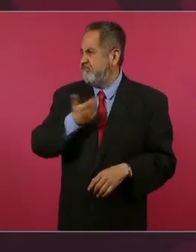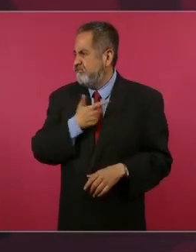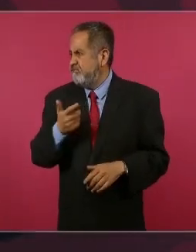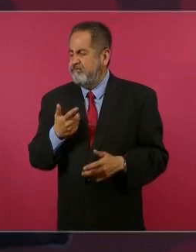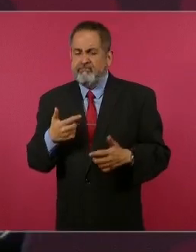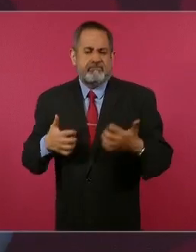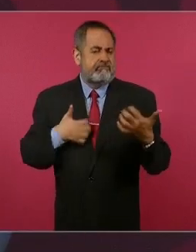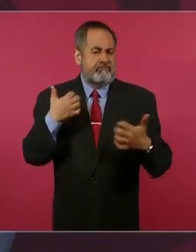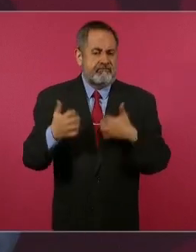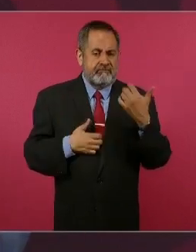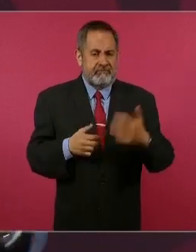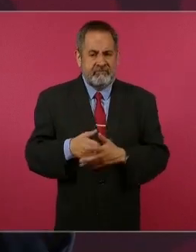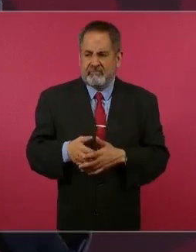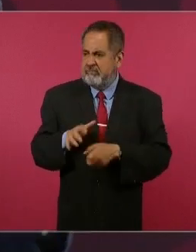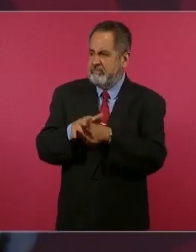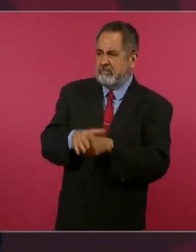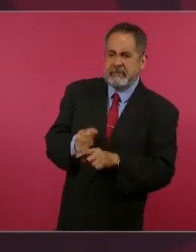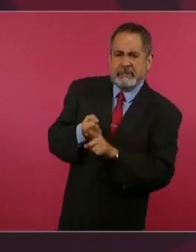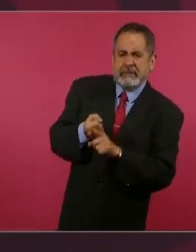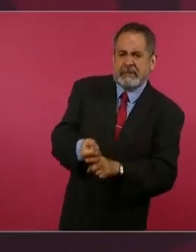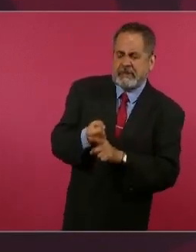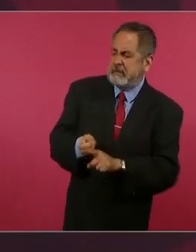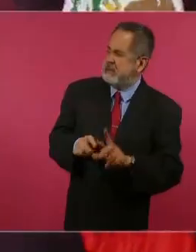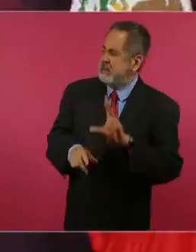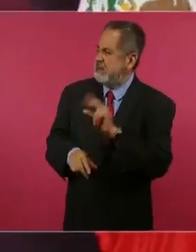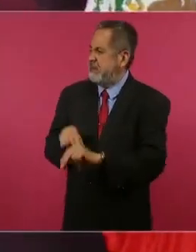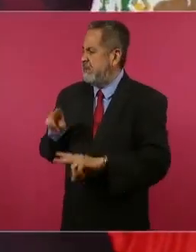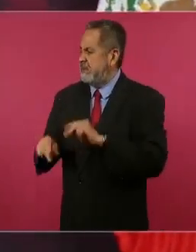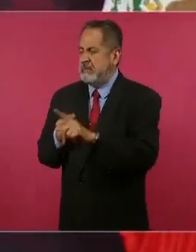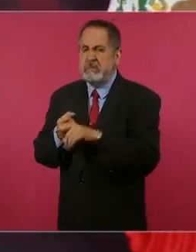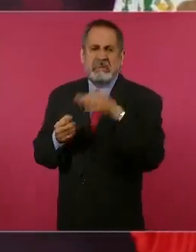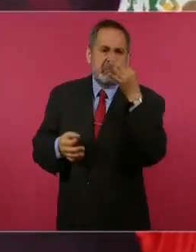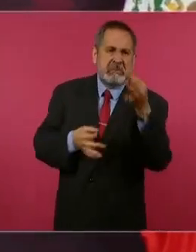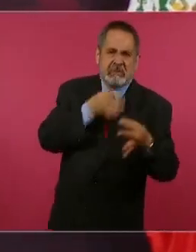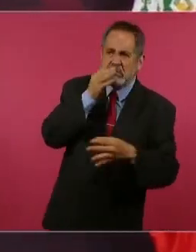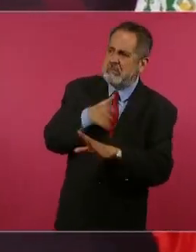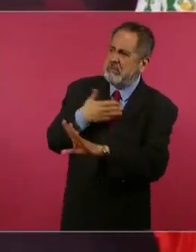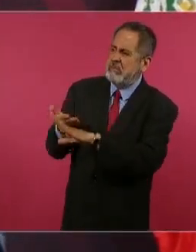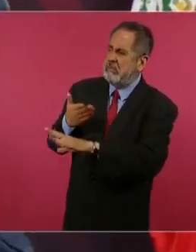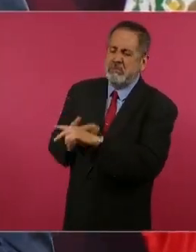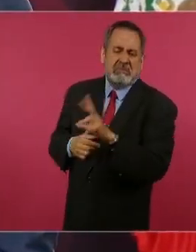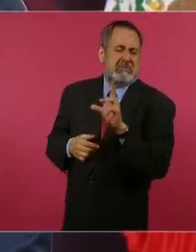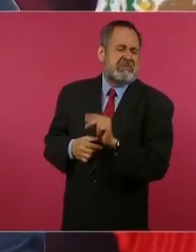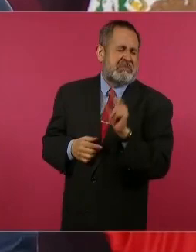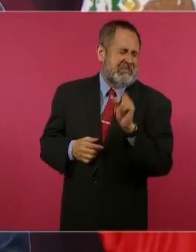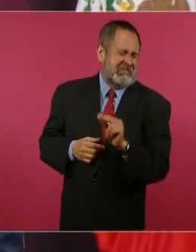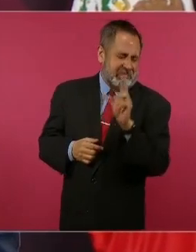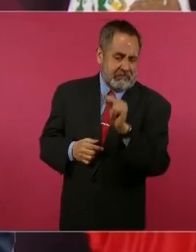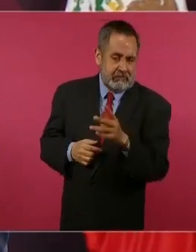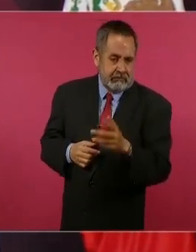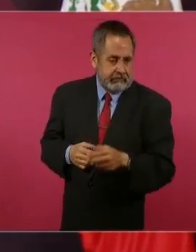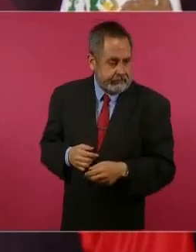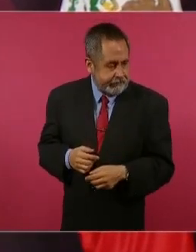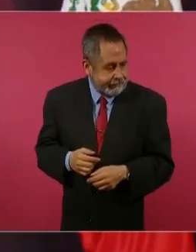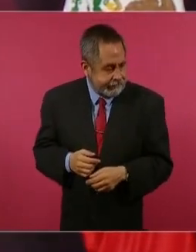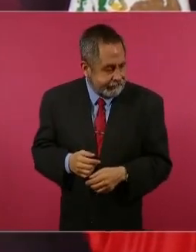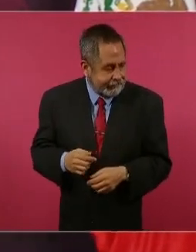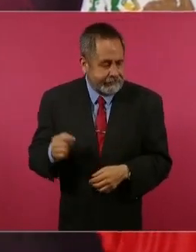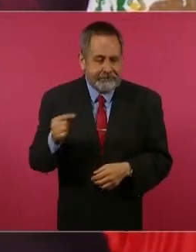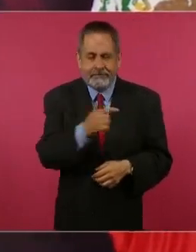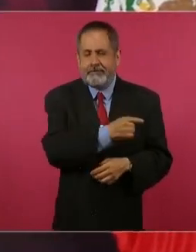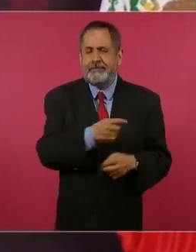algunos a presionar para ver si hay nerviosismo